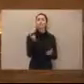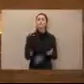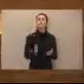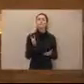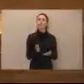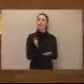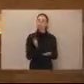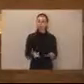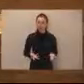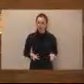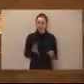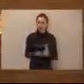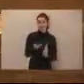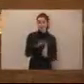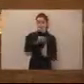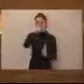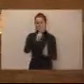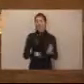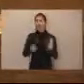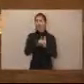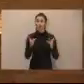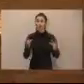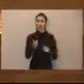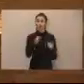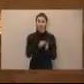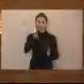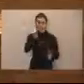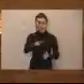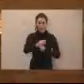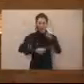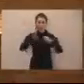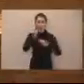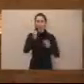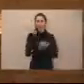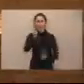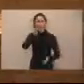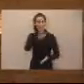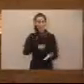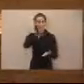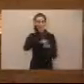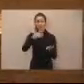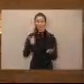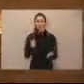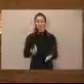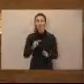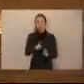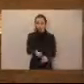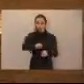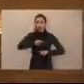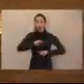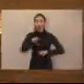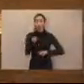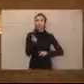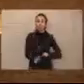Falta de previsión porque en su momento, cuando el decreto de recortes en 2012 ya se planteaba que sería el año 2015 cuando se debería abordar